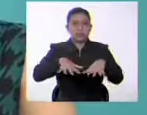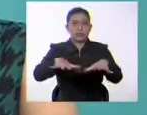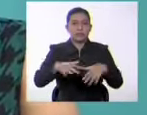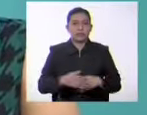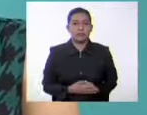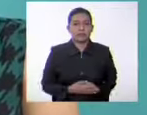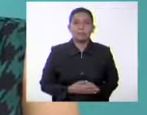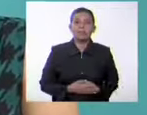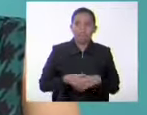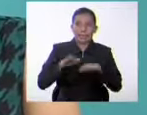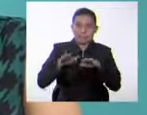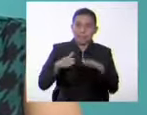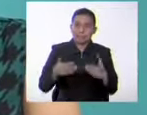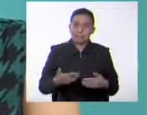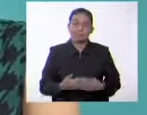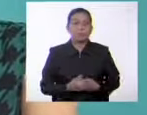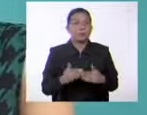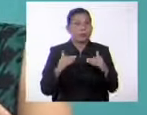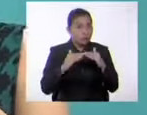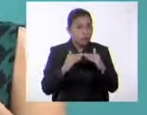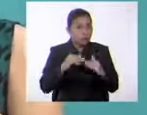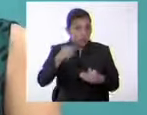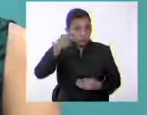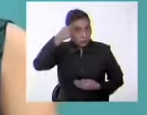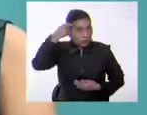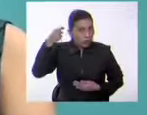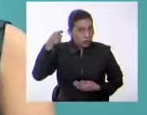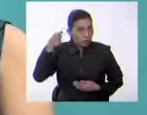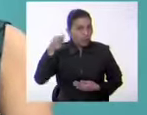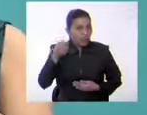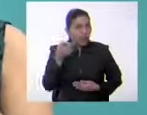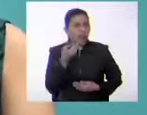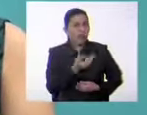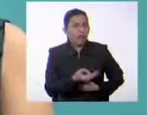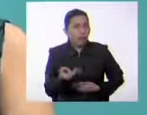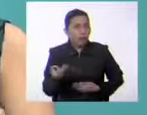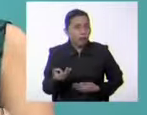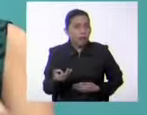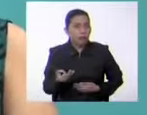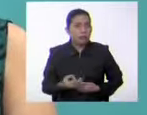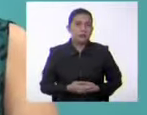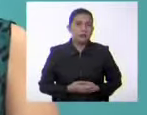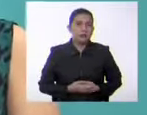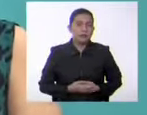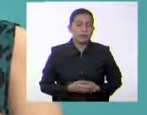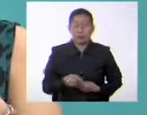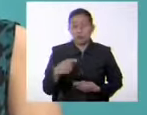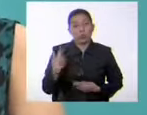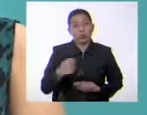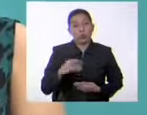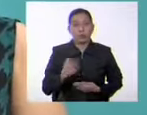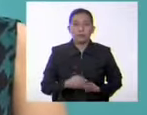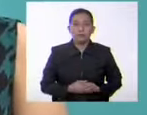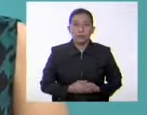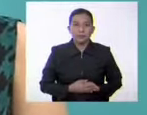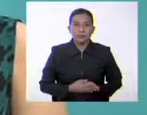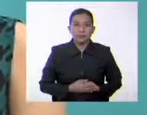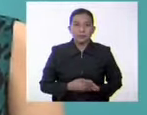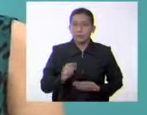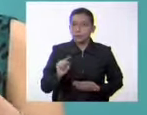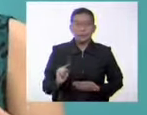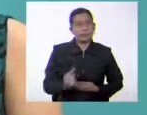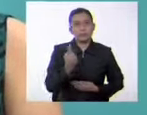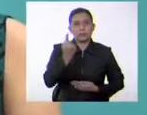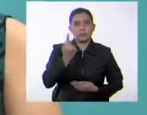Zulma. También hay que recordar un fenómeno único, ¿verdad?, que se realiza por primera vez,